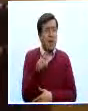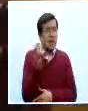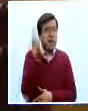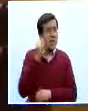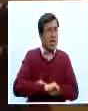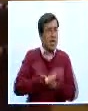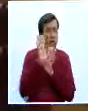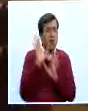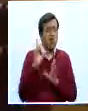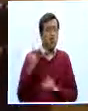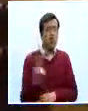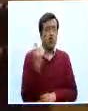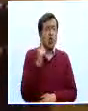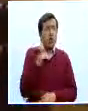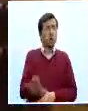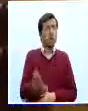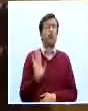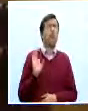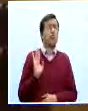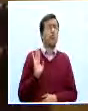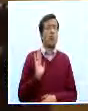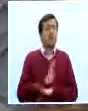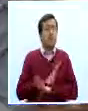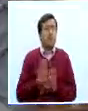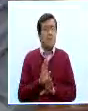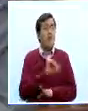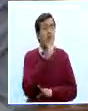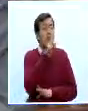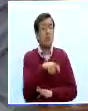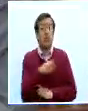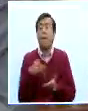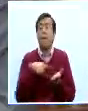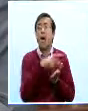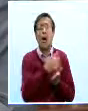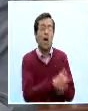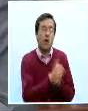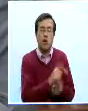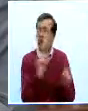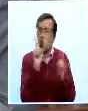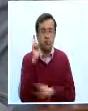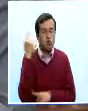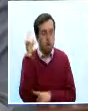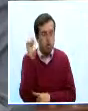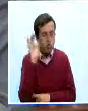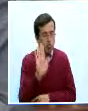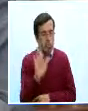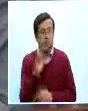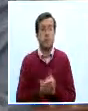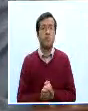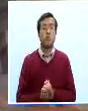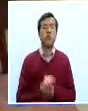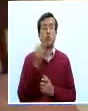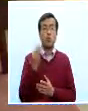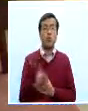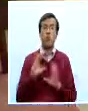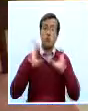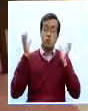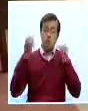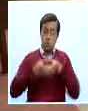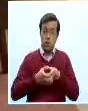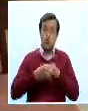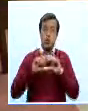cómo acogerse y lo pueda hacer en el caso de que así lo desee una cosa final entiendo que usted el día lunes va a comparecer ante la comisión de régimen económico